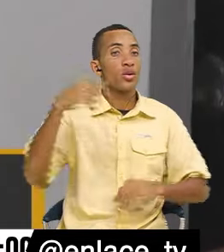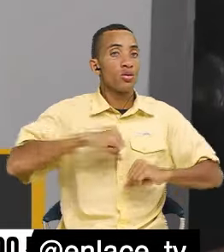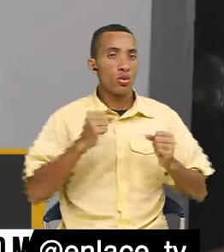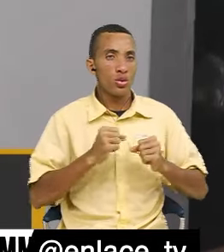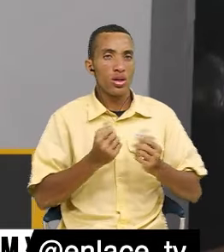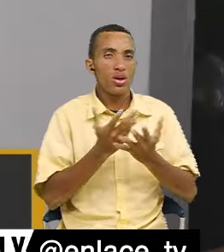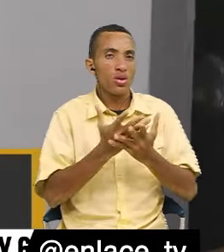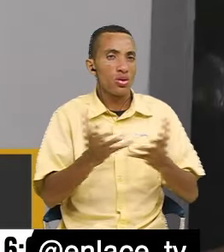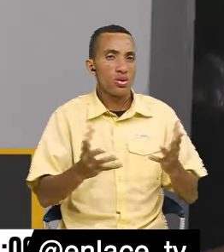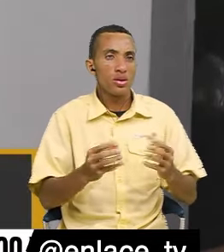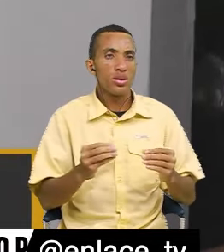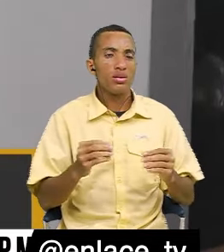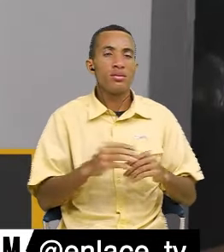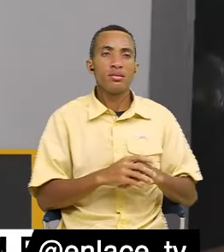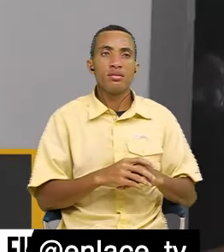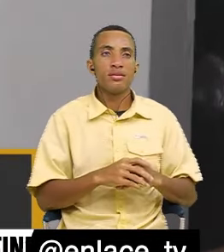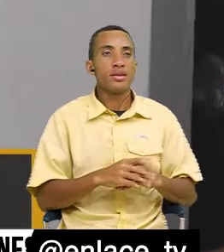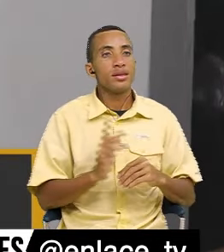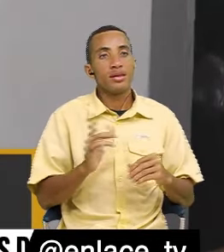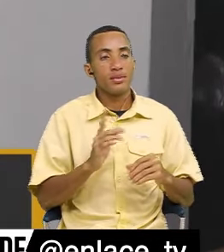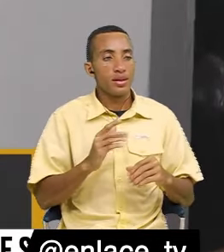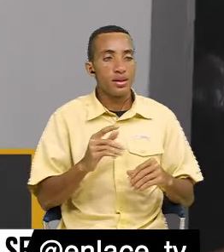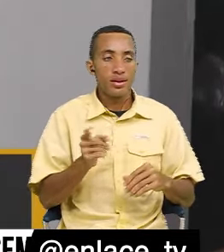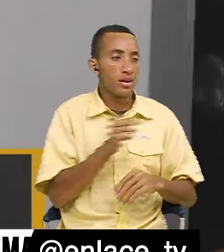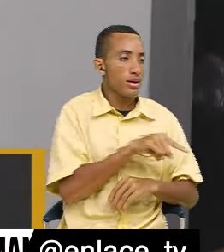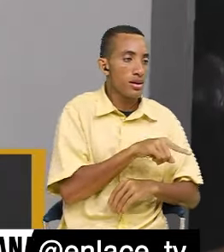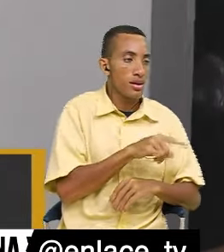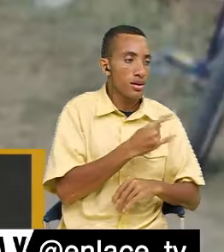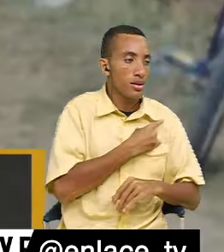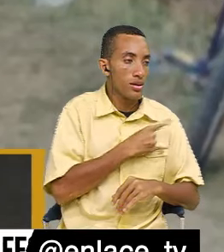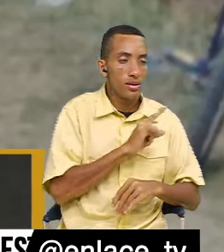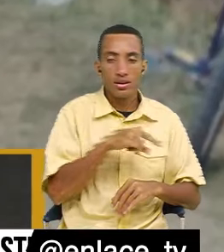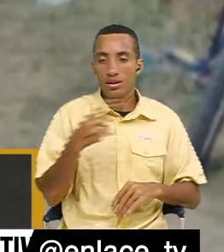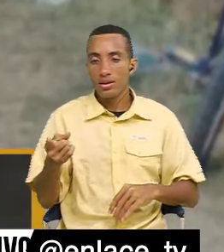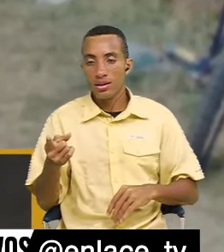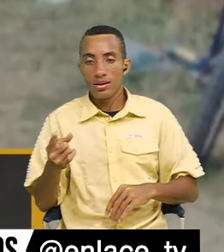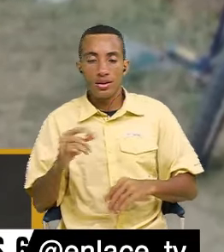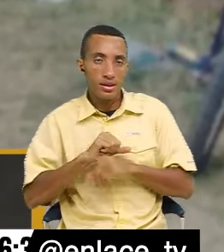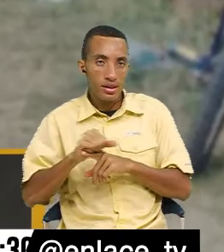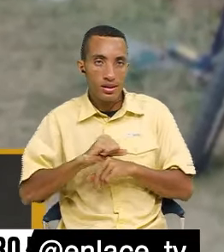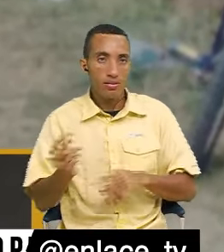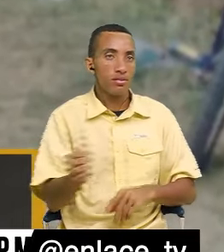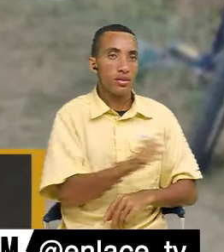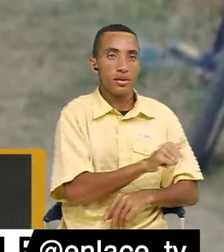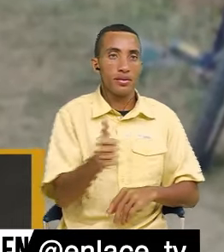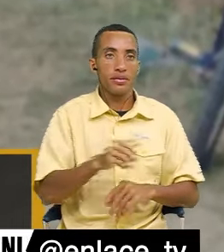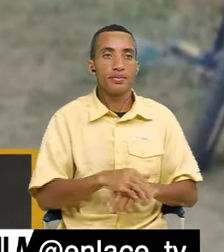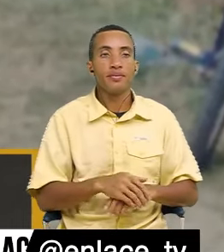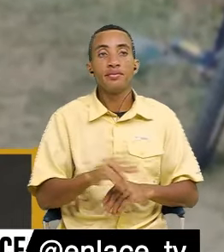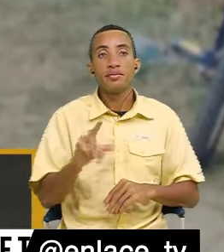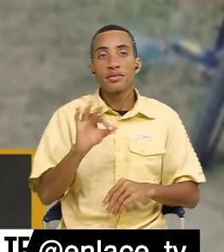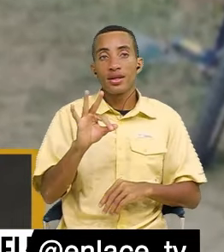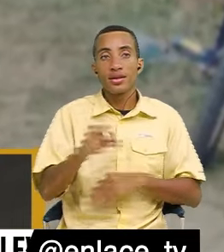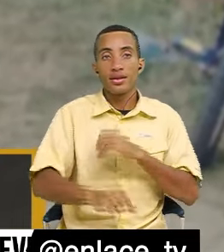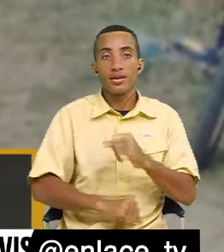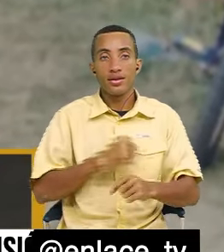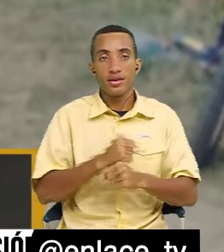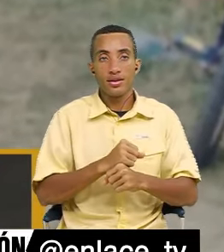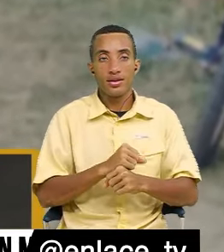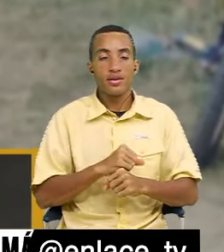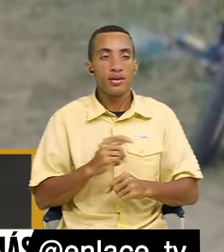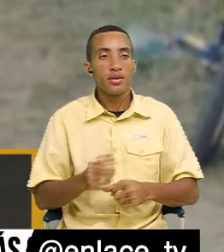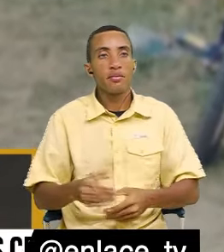cosas, solamente divido el tiempo en eso, en la universidad y entrenar. Desde los 6 años de edad, Claudia inició prácticas de béisbol bajo